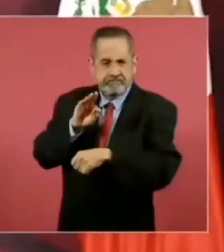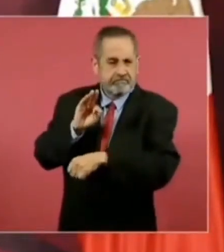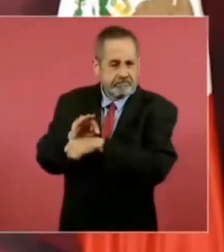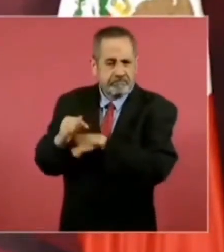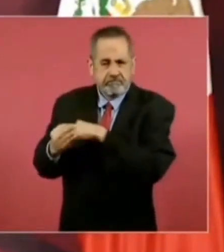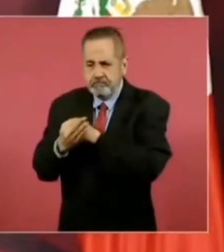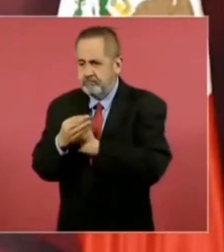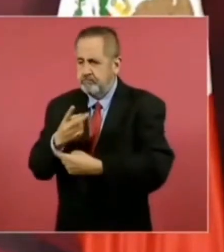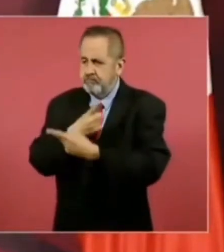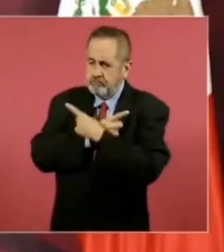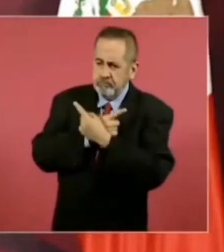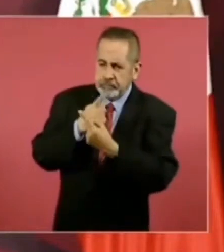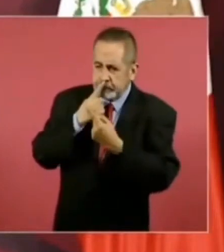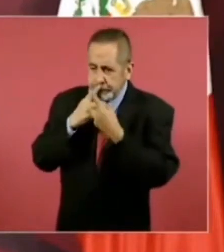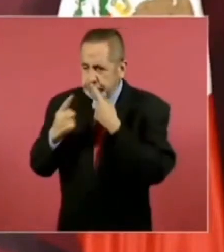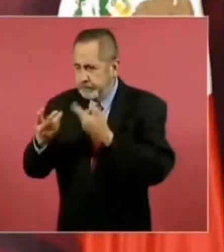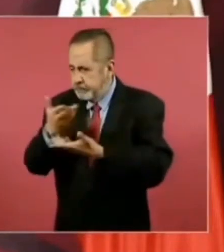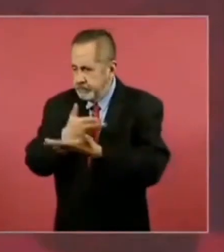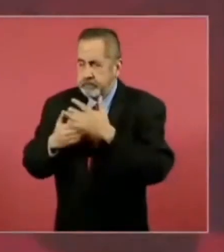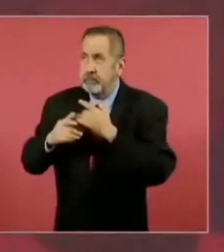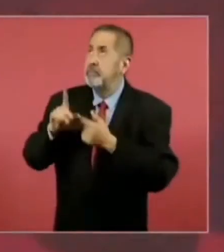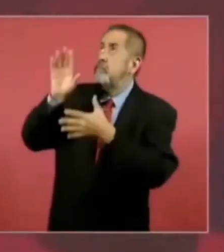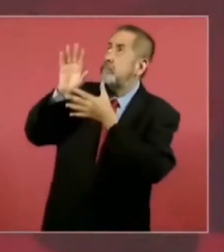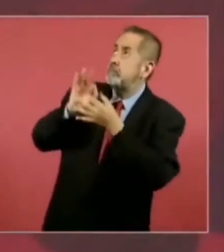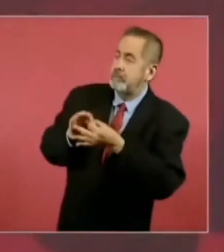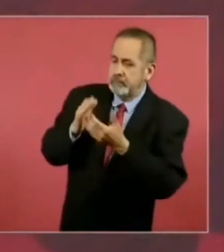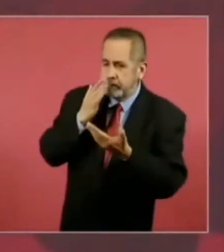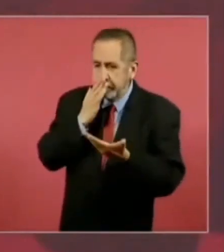culturales, morales, espirituales.